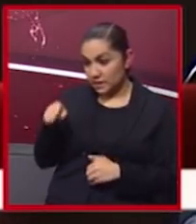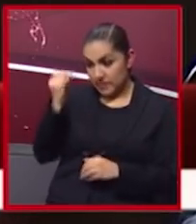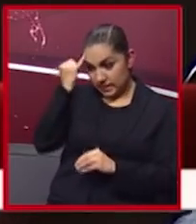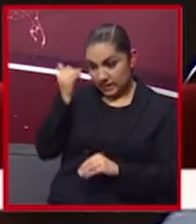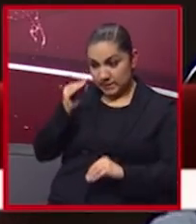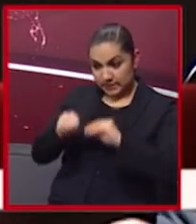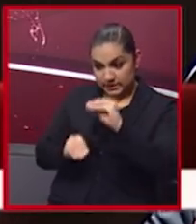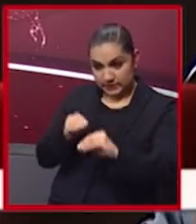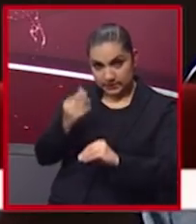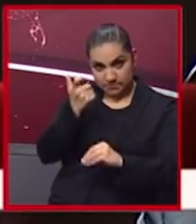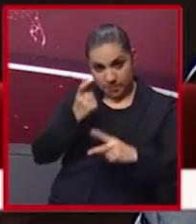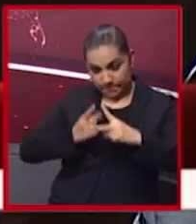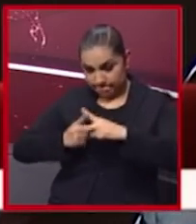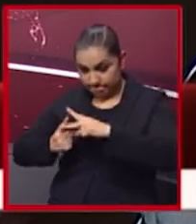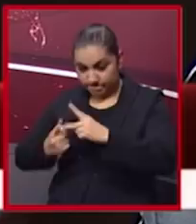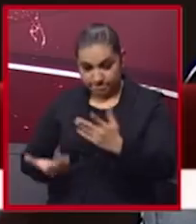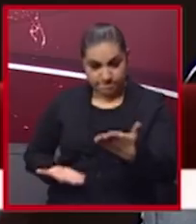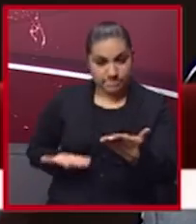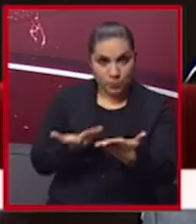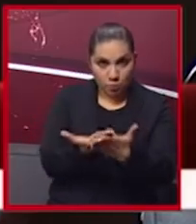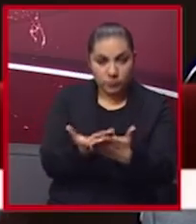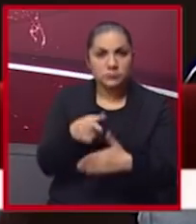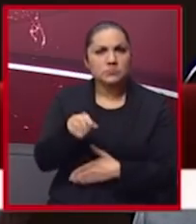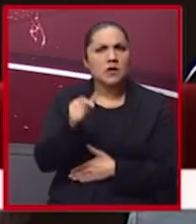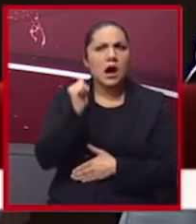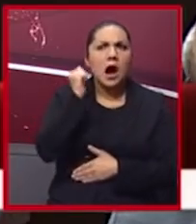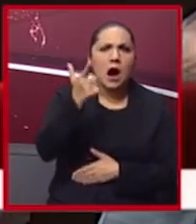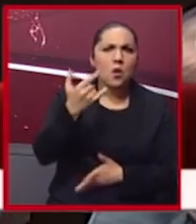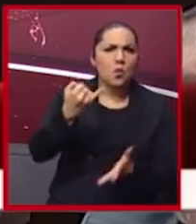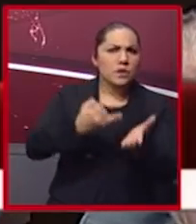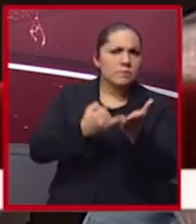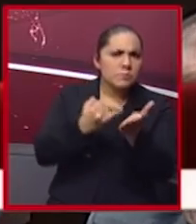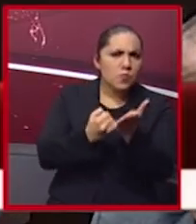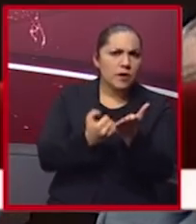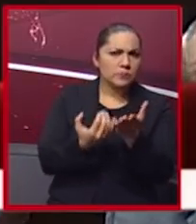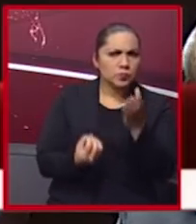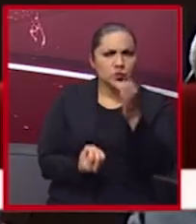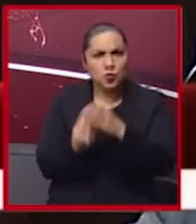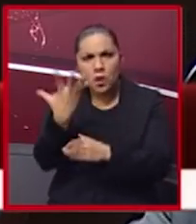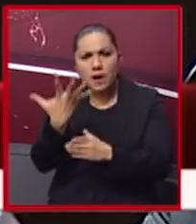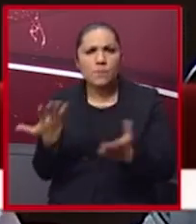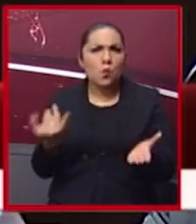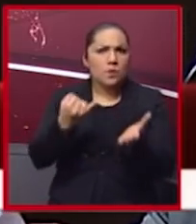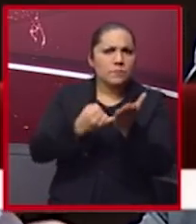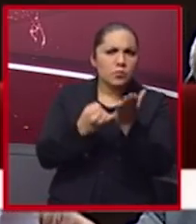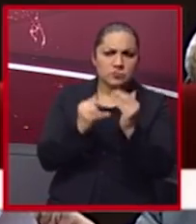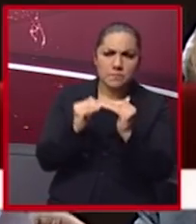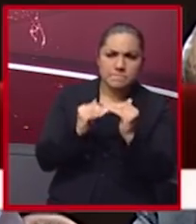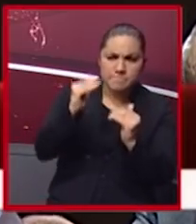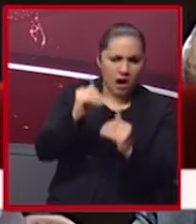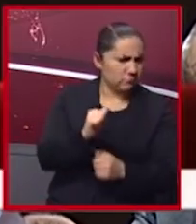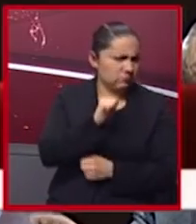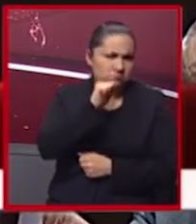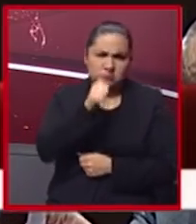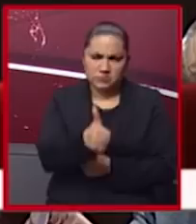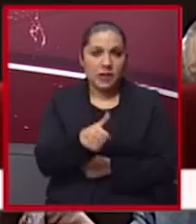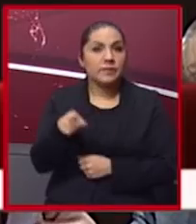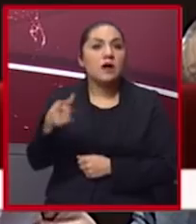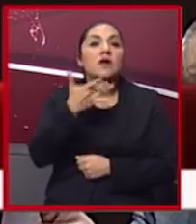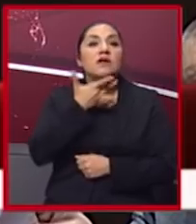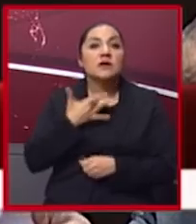impuesto. Tal es el caso de las gasolinas, donde no hay incremento en términos